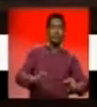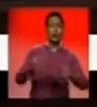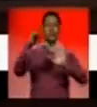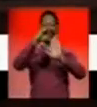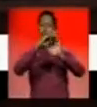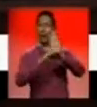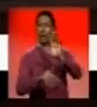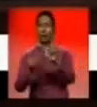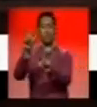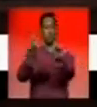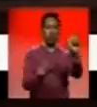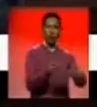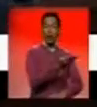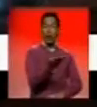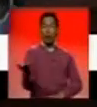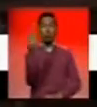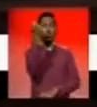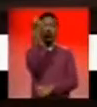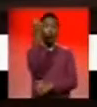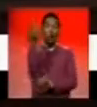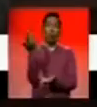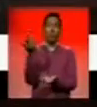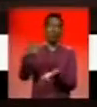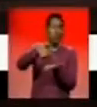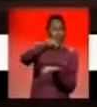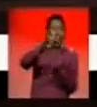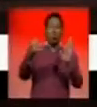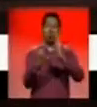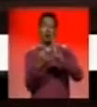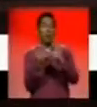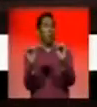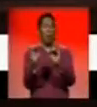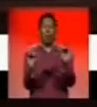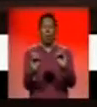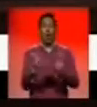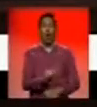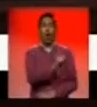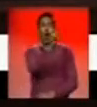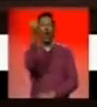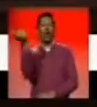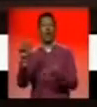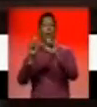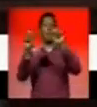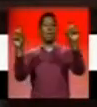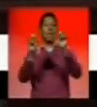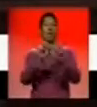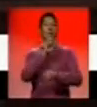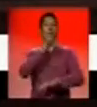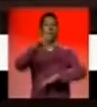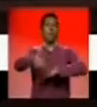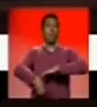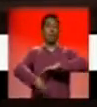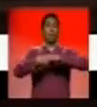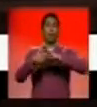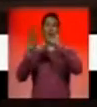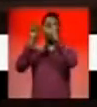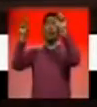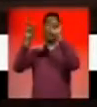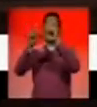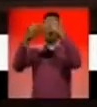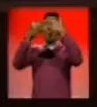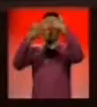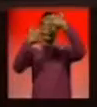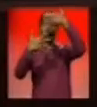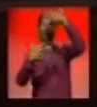de personas naturales. Tienen como listado de accionistas otras compañías. Y si es que uno busca esas segundas compañías, buscan unas